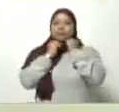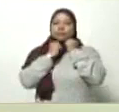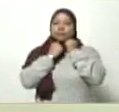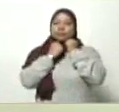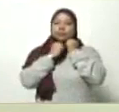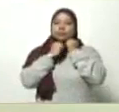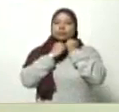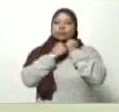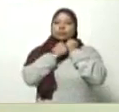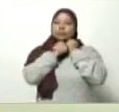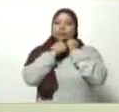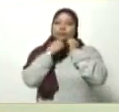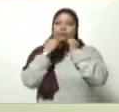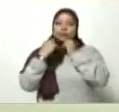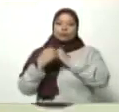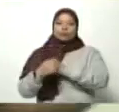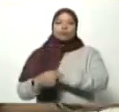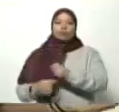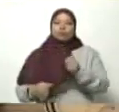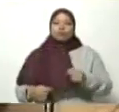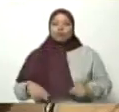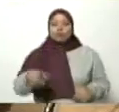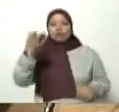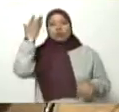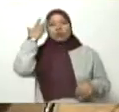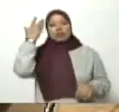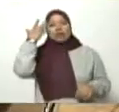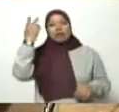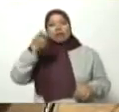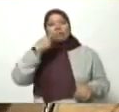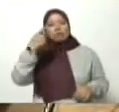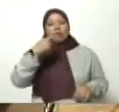Penal, tú sabes que eso es político.